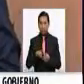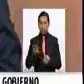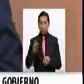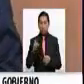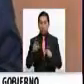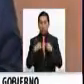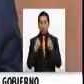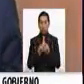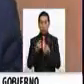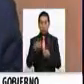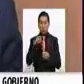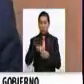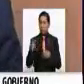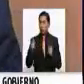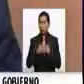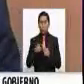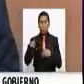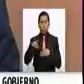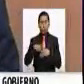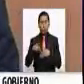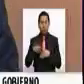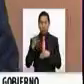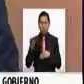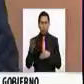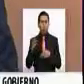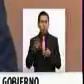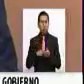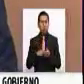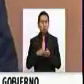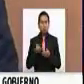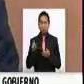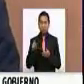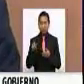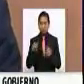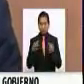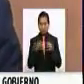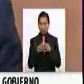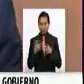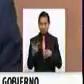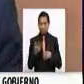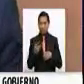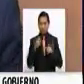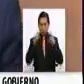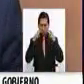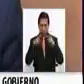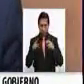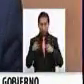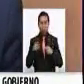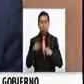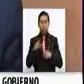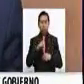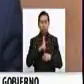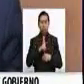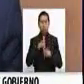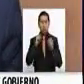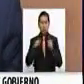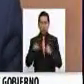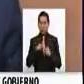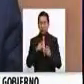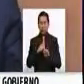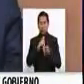comisión mixta con el paraguay que es es intro trinacional de inteligencia en realidad pueda ser